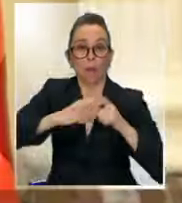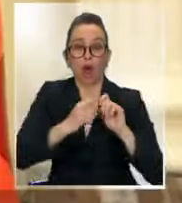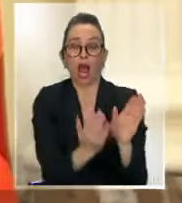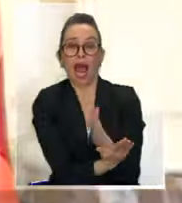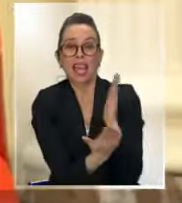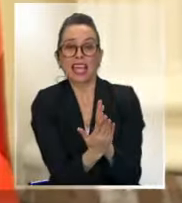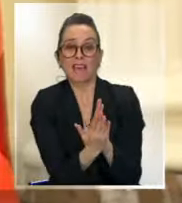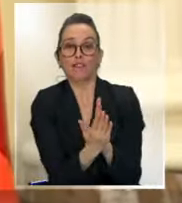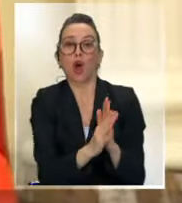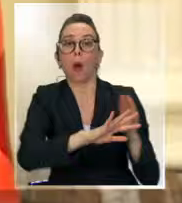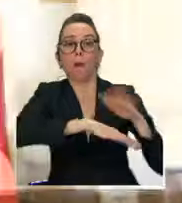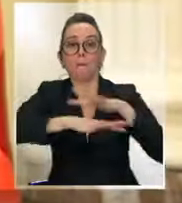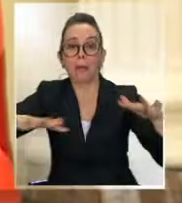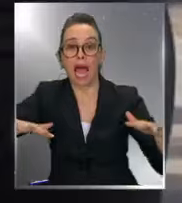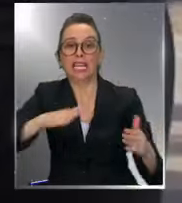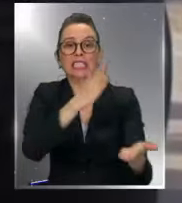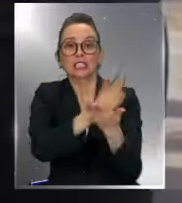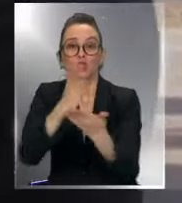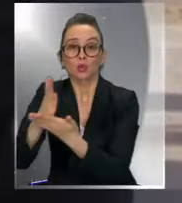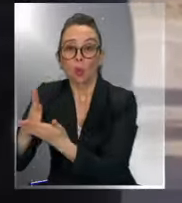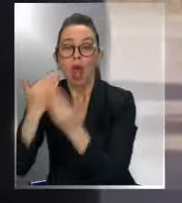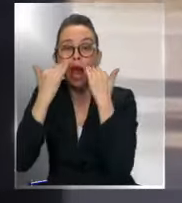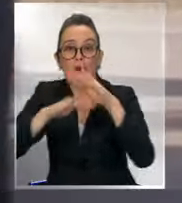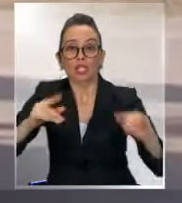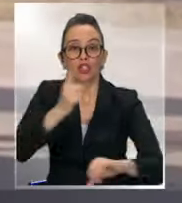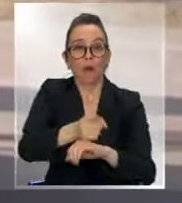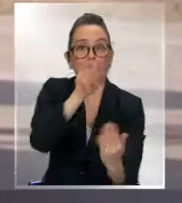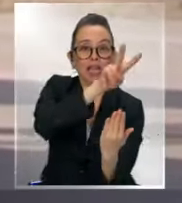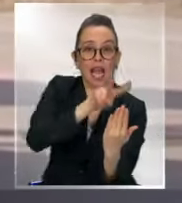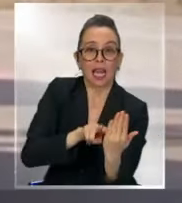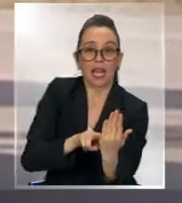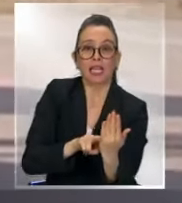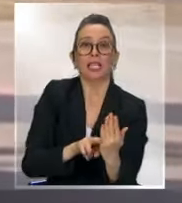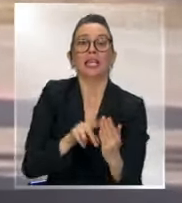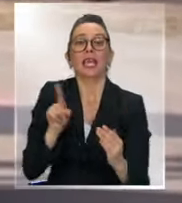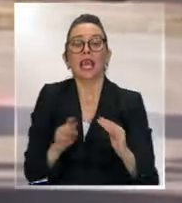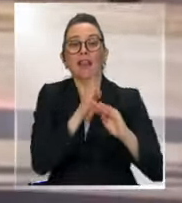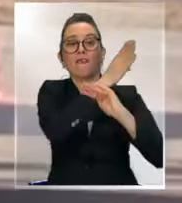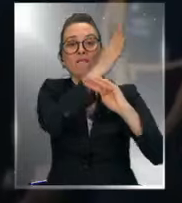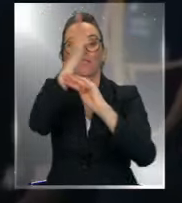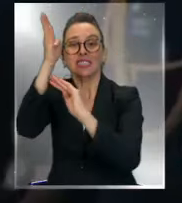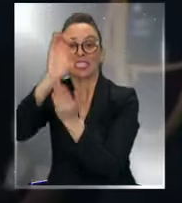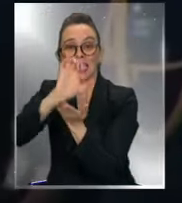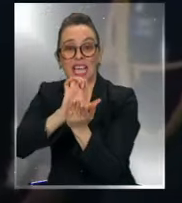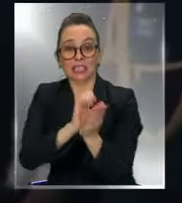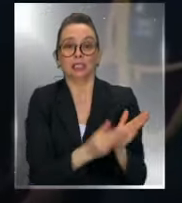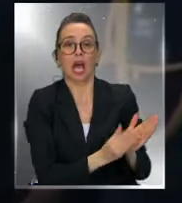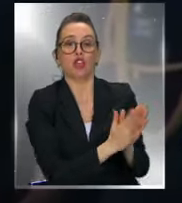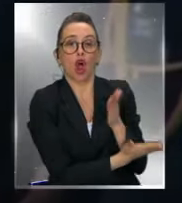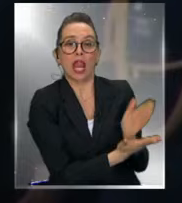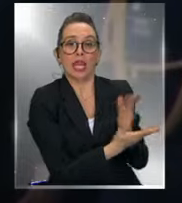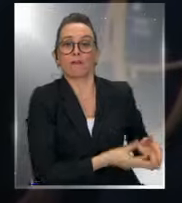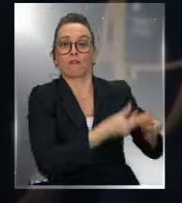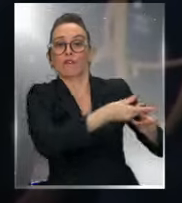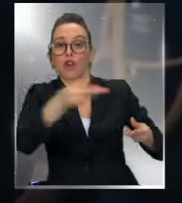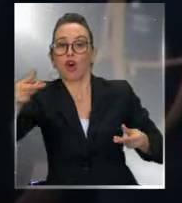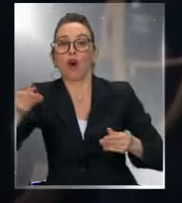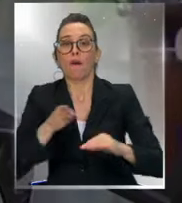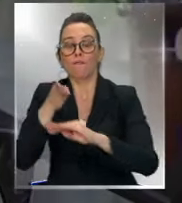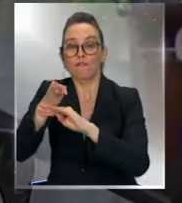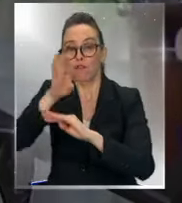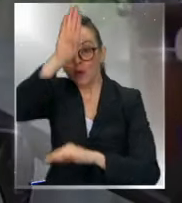lectura obligatoria en colegios e invitado de honor en sus visitas de Estado, hasta el Vaticano. Y estoy pensando